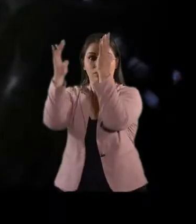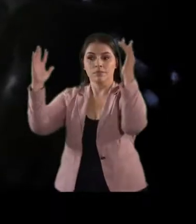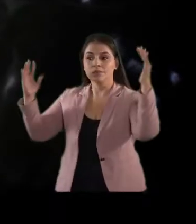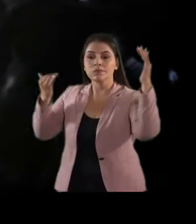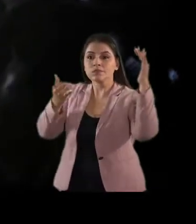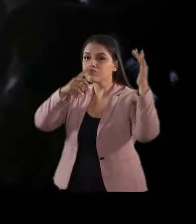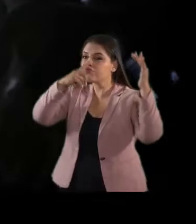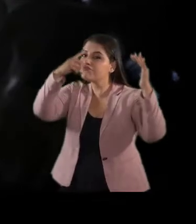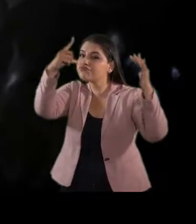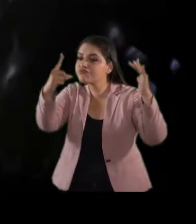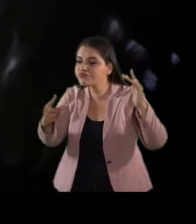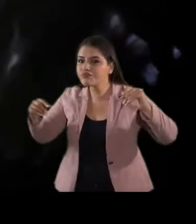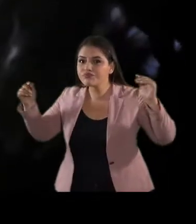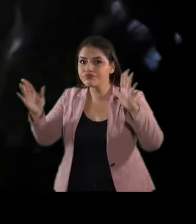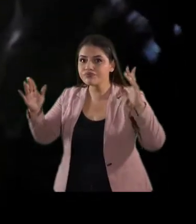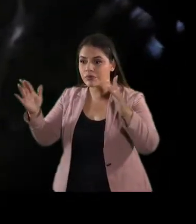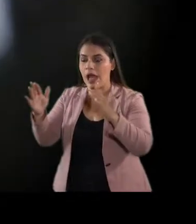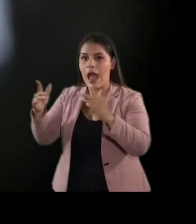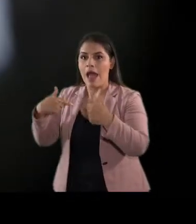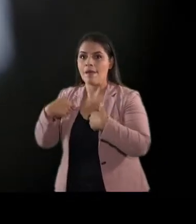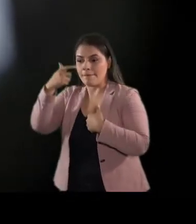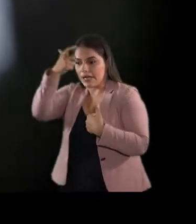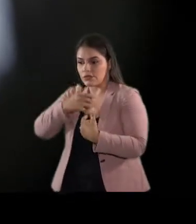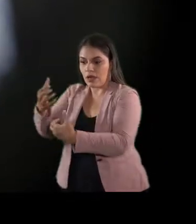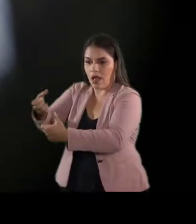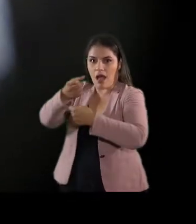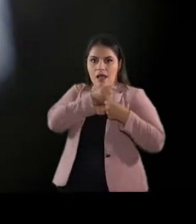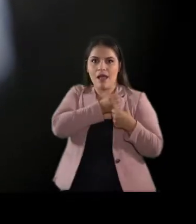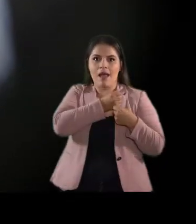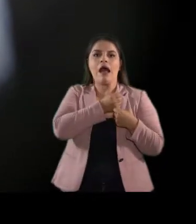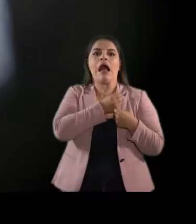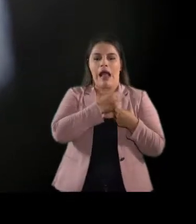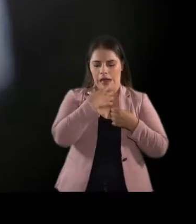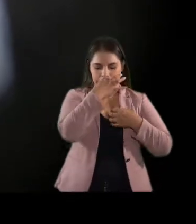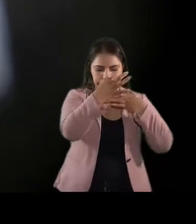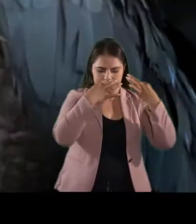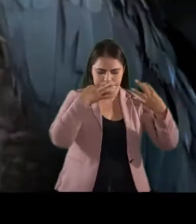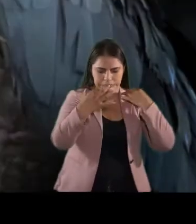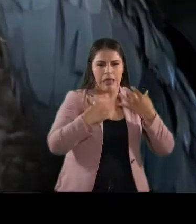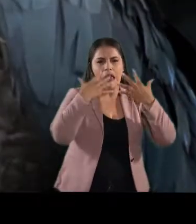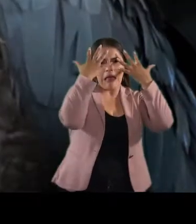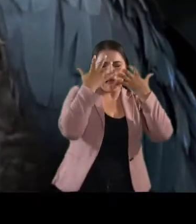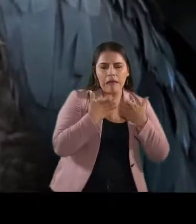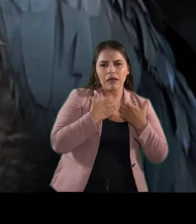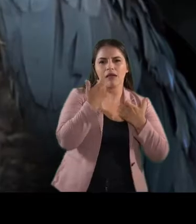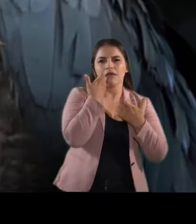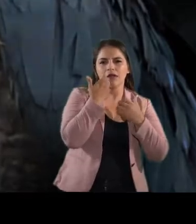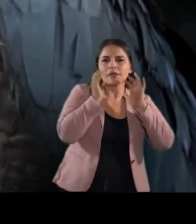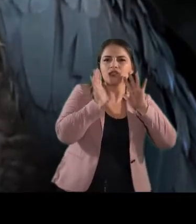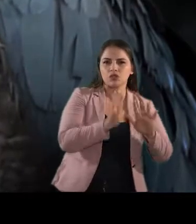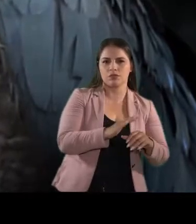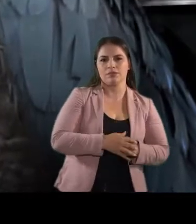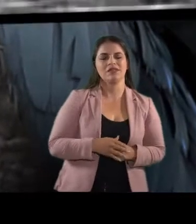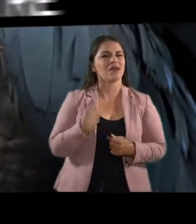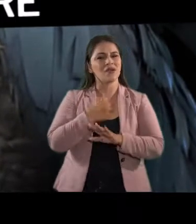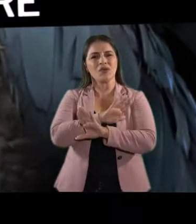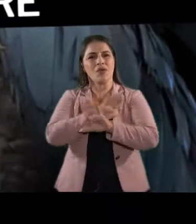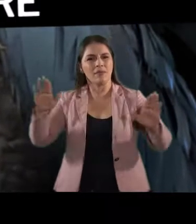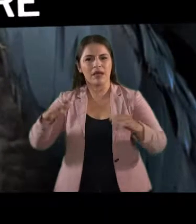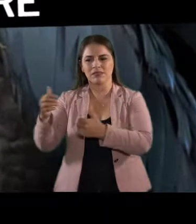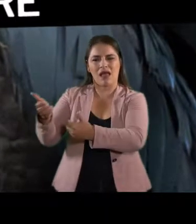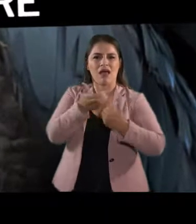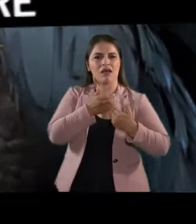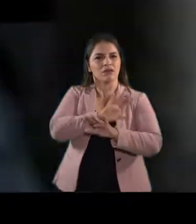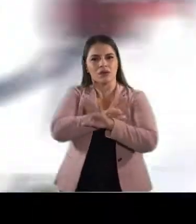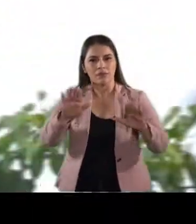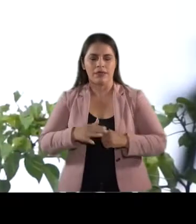Esta guacamaya se arranca las plumas como síntoma de estrés y depresión. Fue sacada del bosque y alejada de su familia. Paremos ya el secuestro